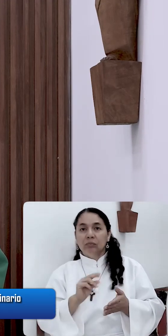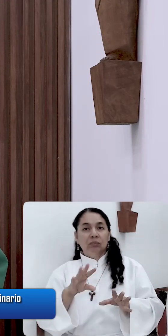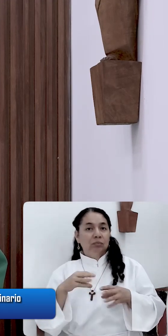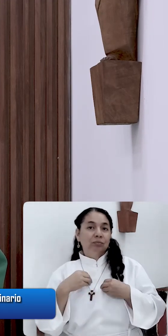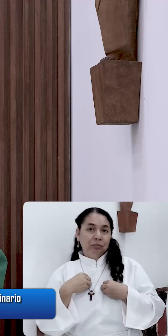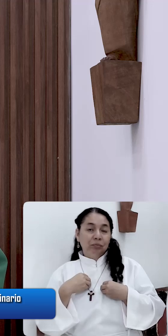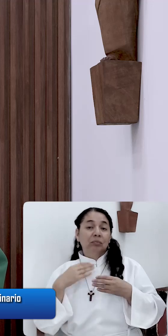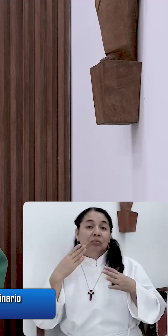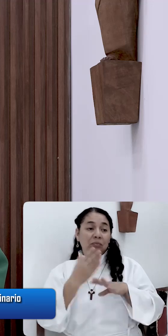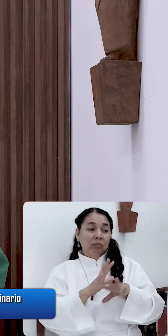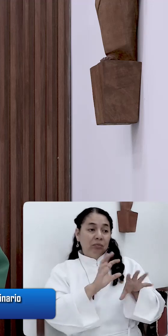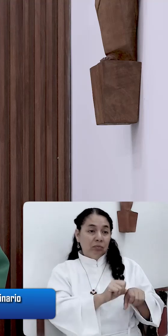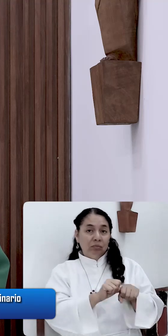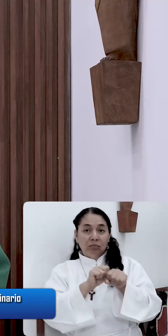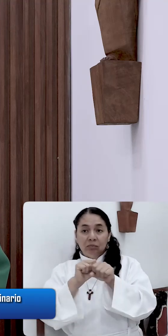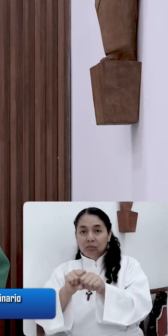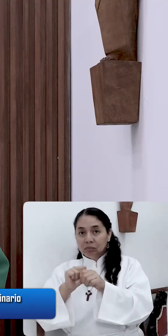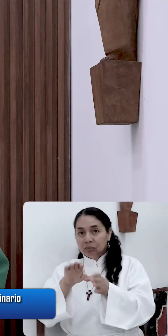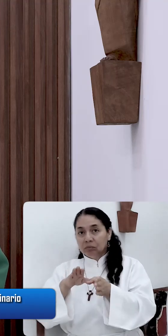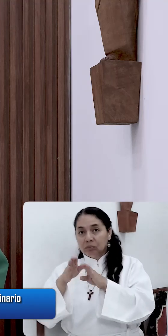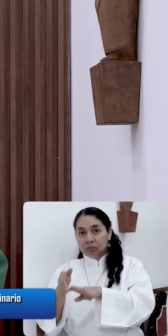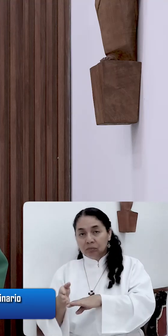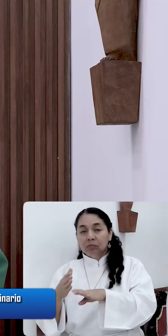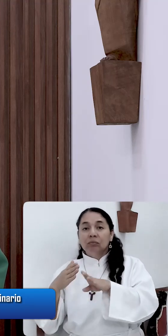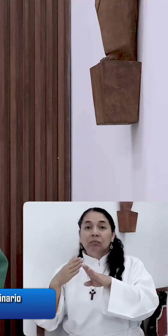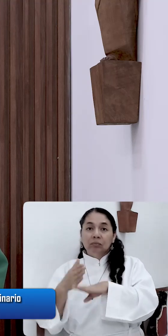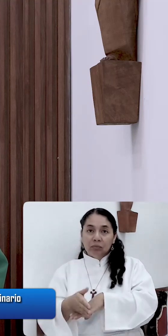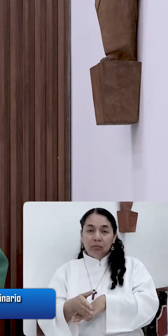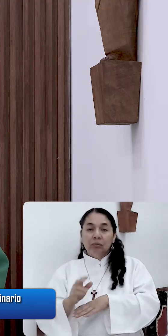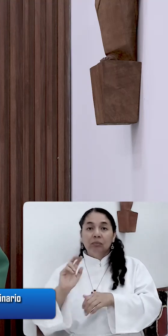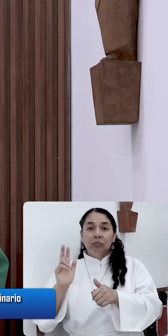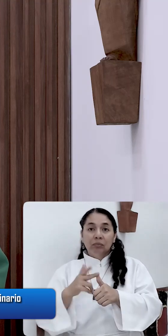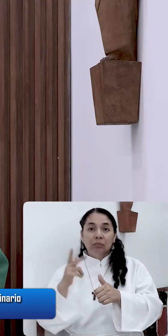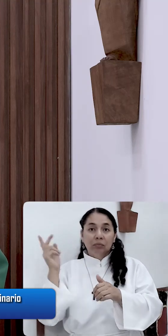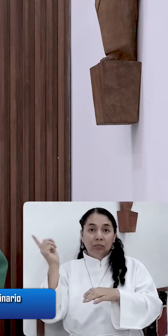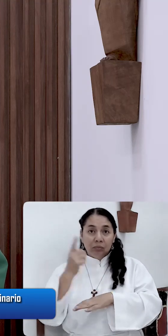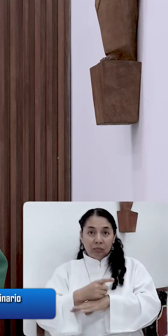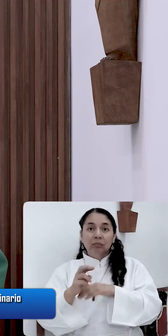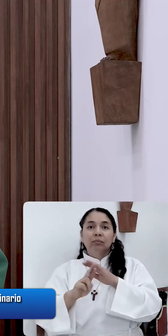a la muerte y resucitara al tercer día.